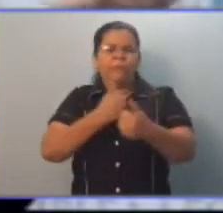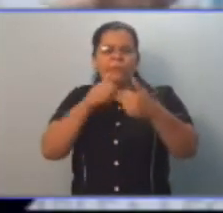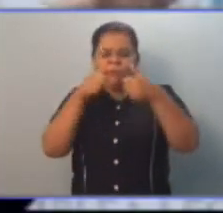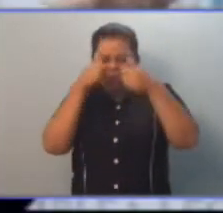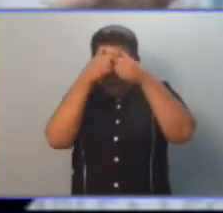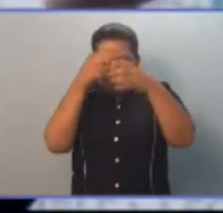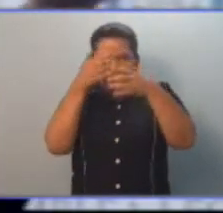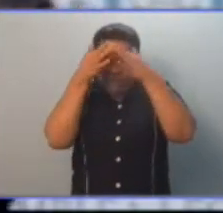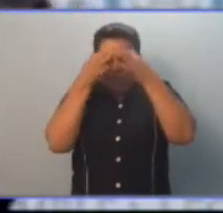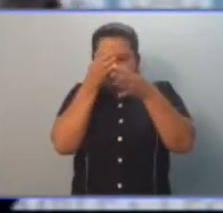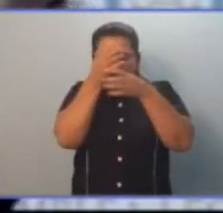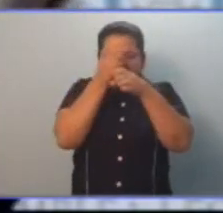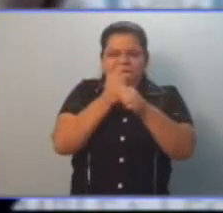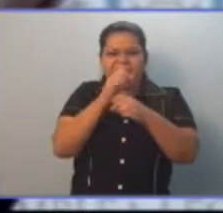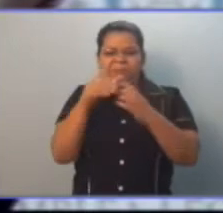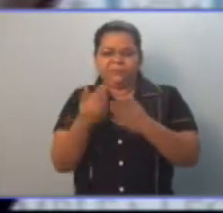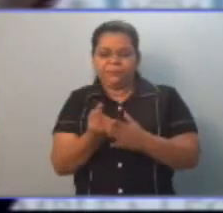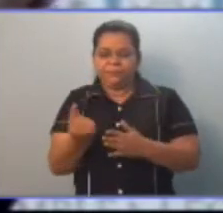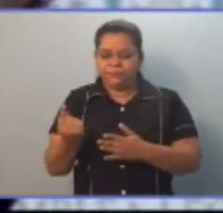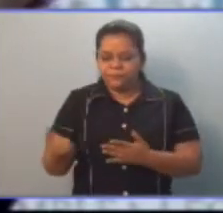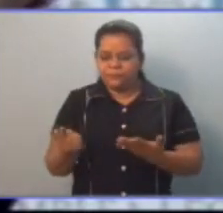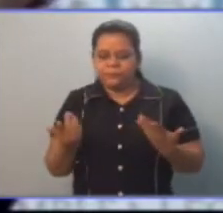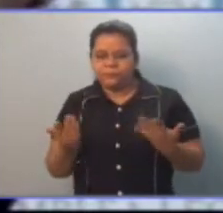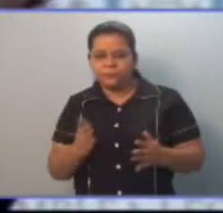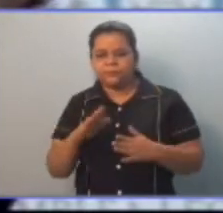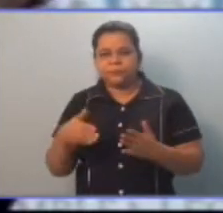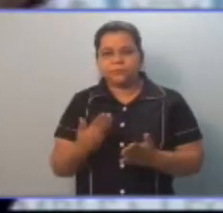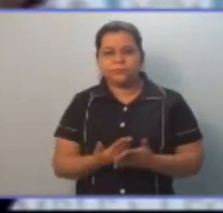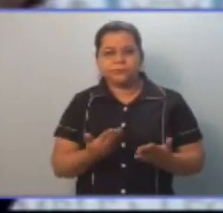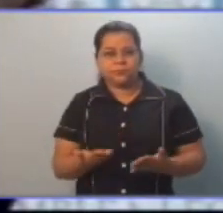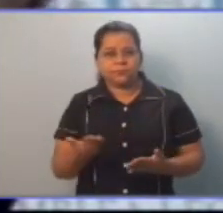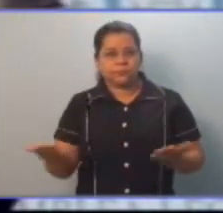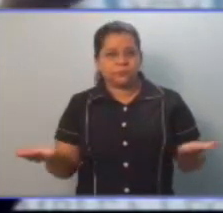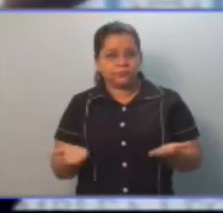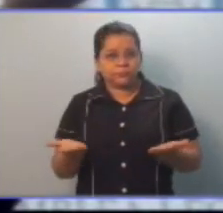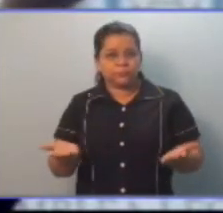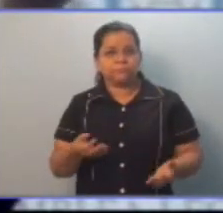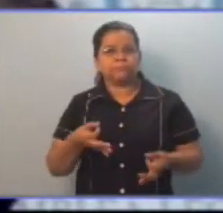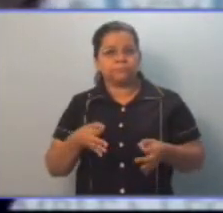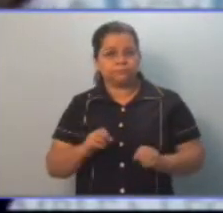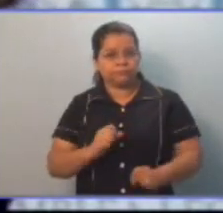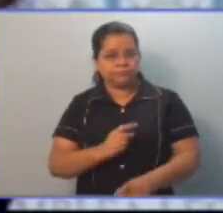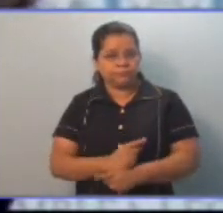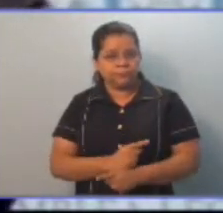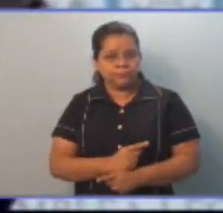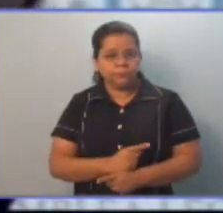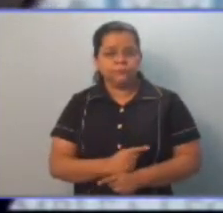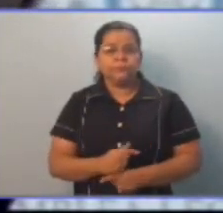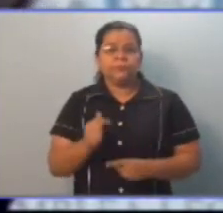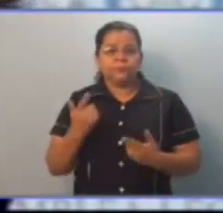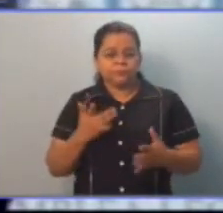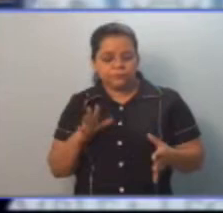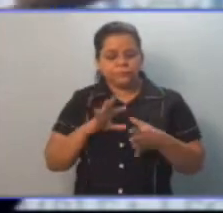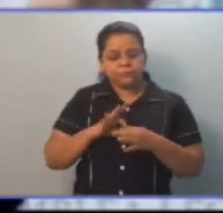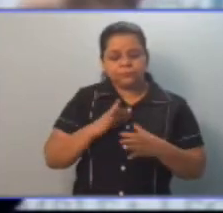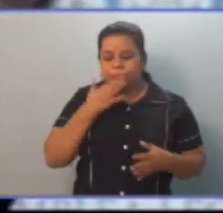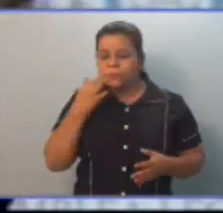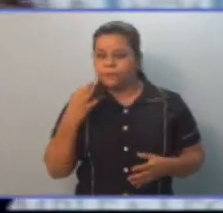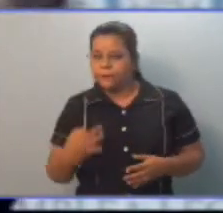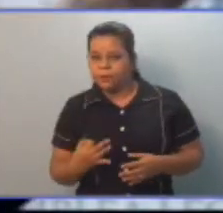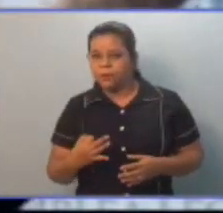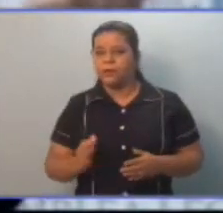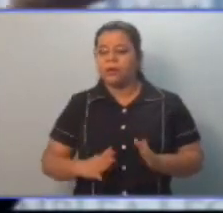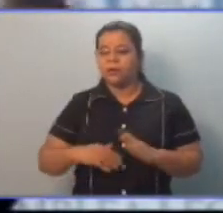una garantía para el ciudadano de que lo que se está haciendo es lo correcto y que está apegado a la verdad, que es lo